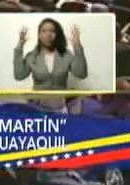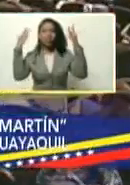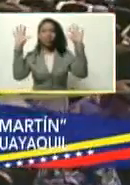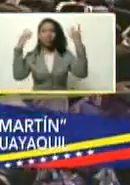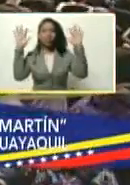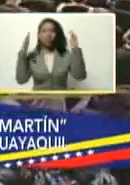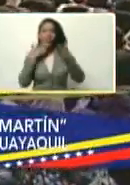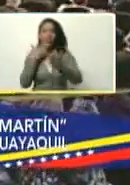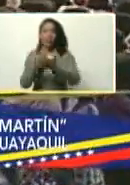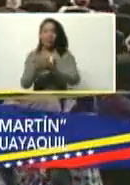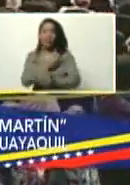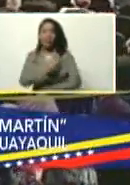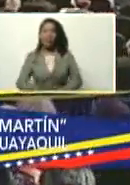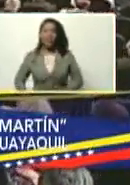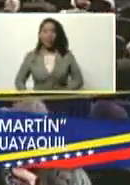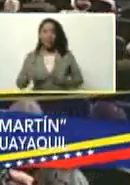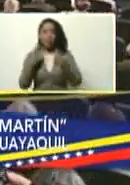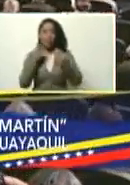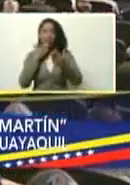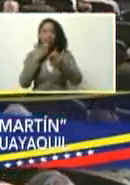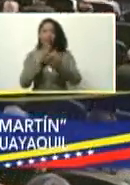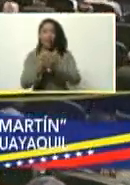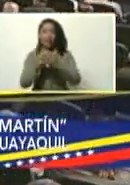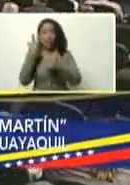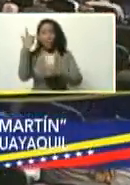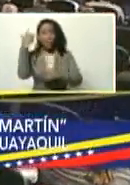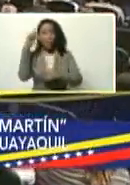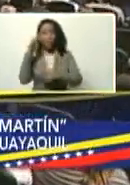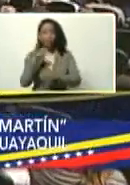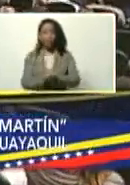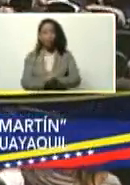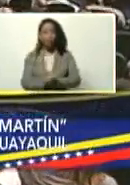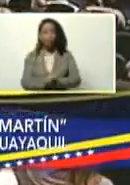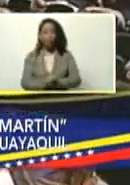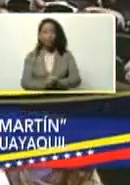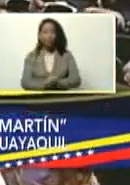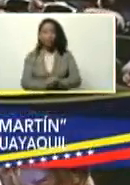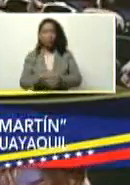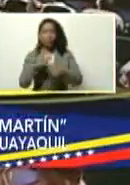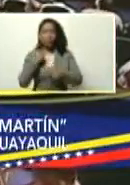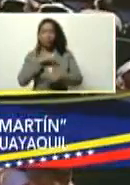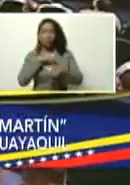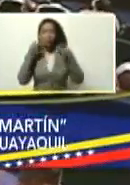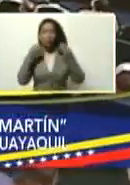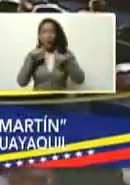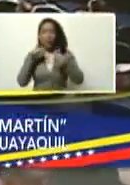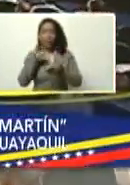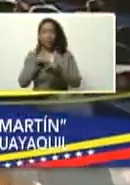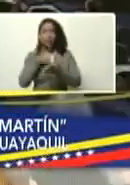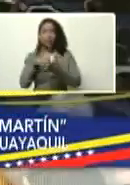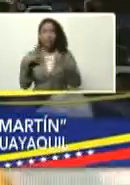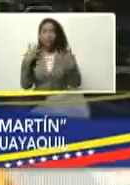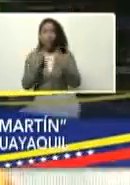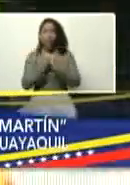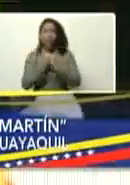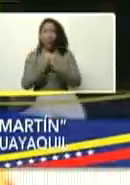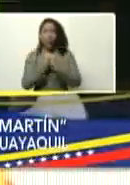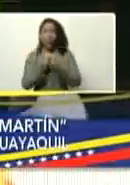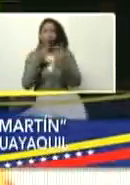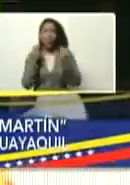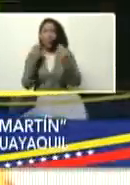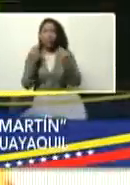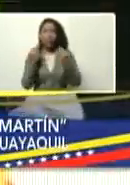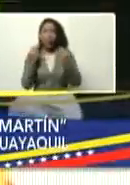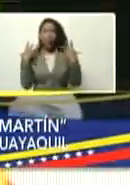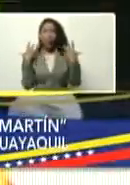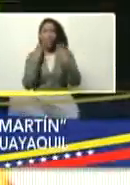Gracias, presidente. Muchas gracias por invitarme a estar aquí junto a tantas y tantos